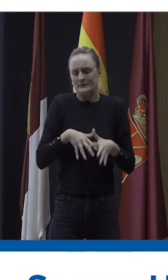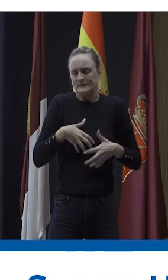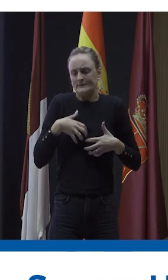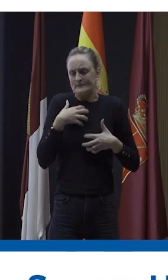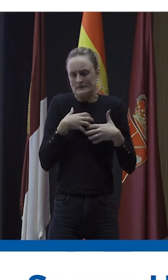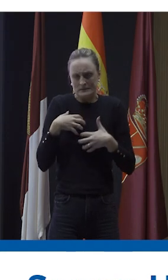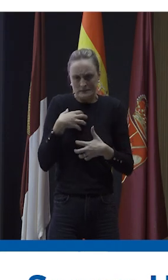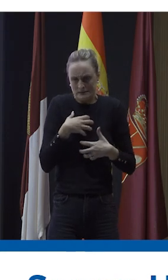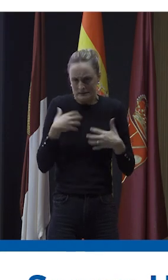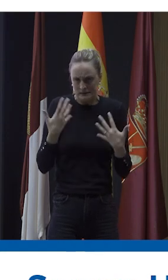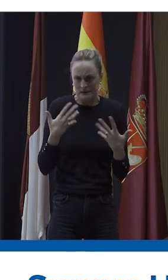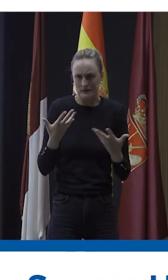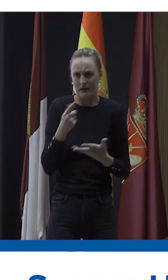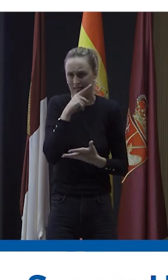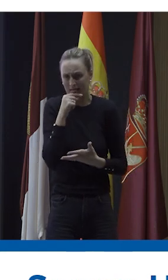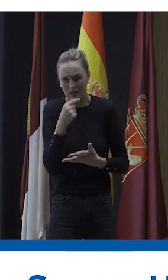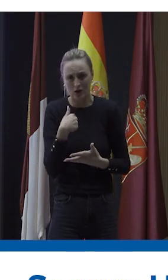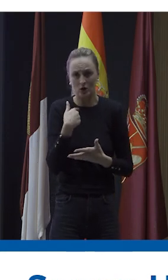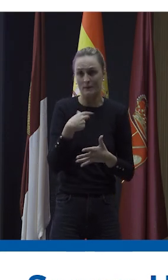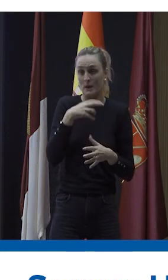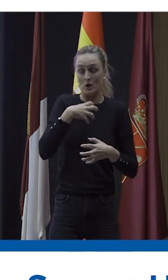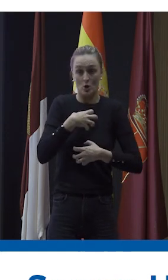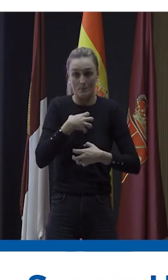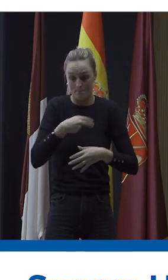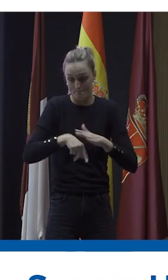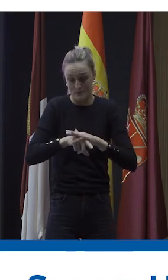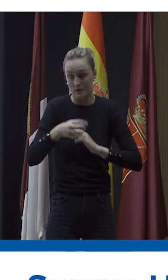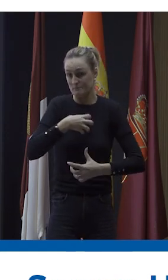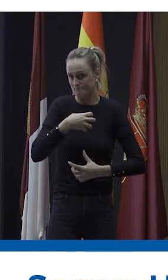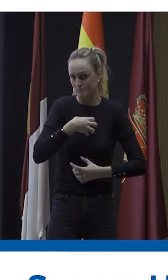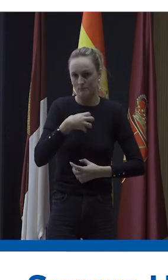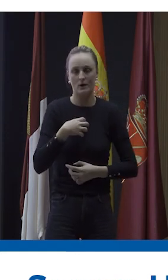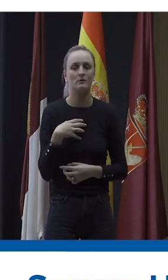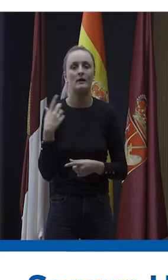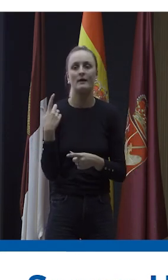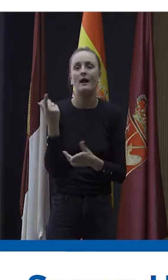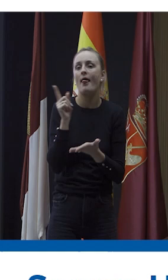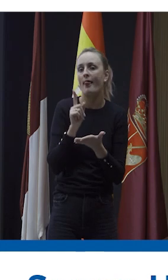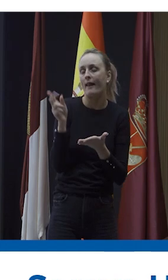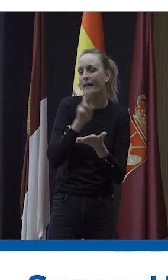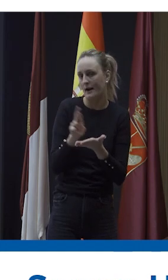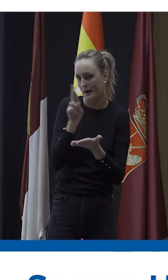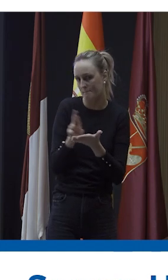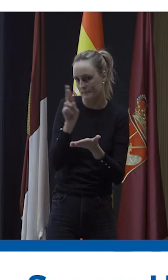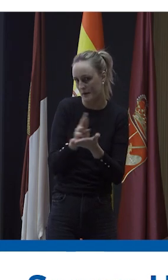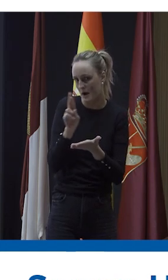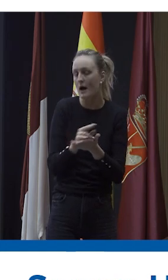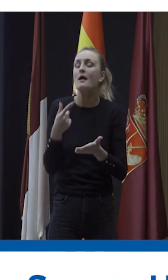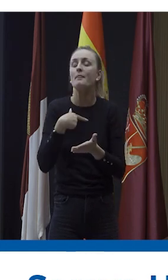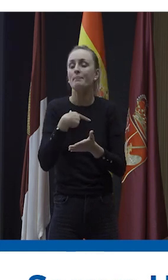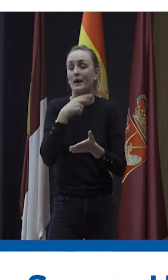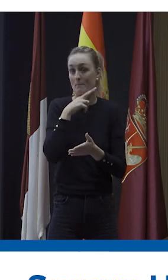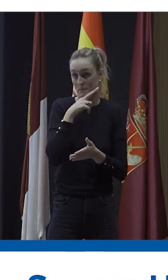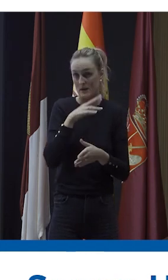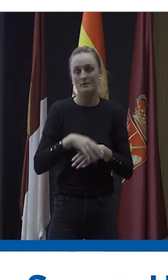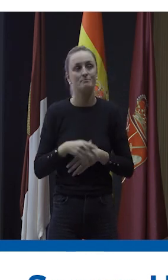disuria, esos problemas de incontinencia, las infecciones de orina de repetición, porque también cambia el pH, ¿vale? Y entonces hace